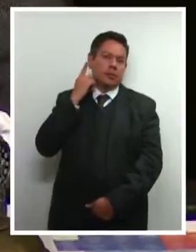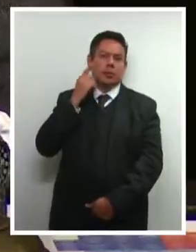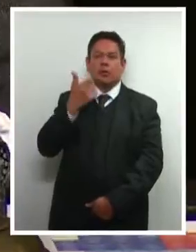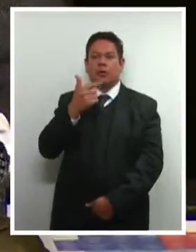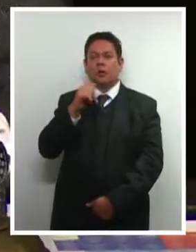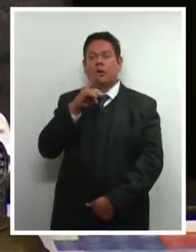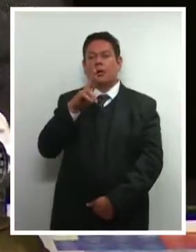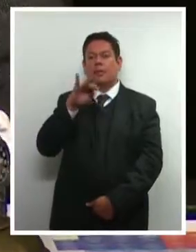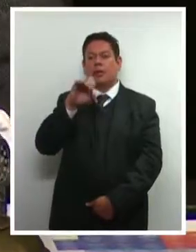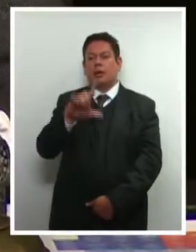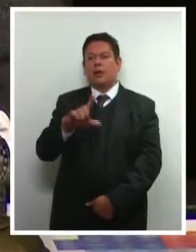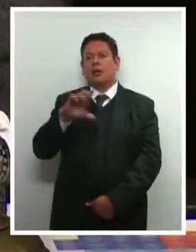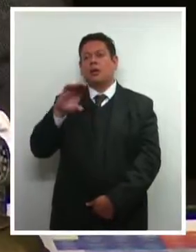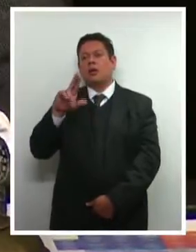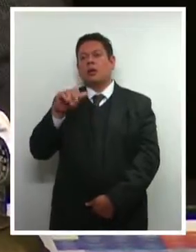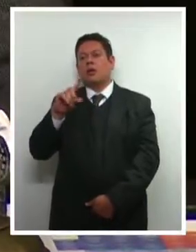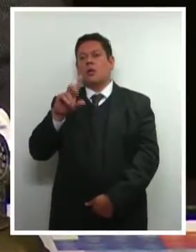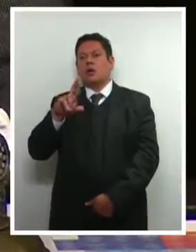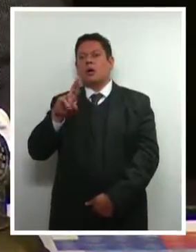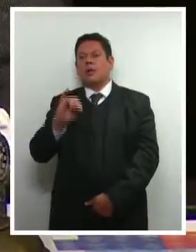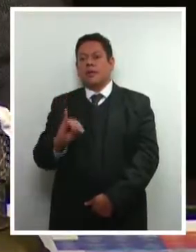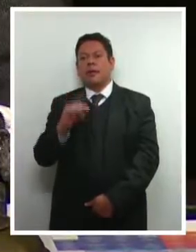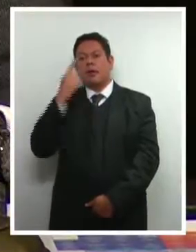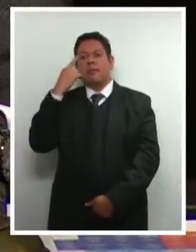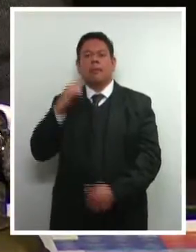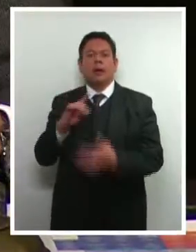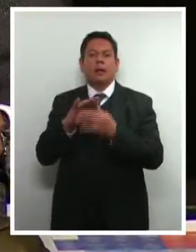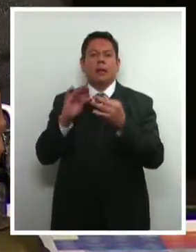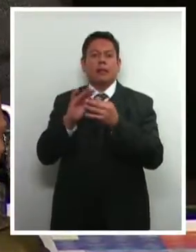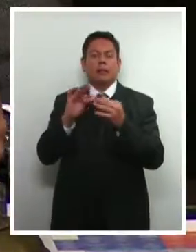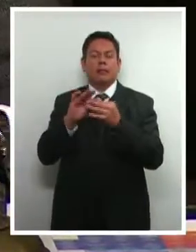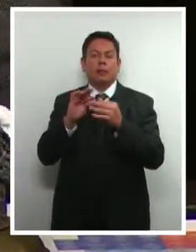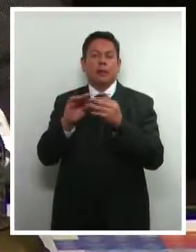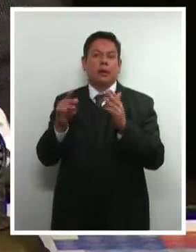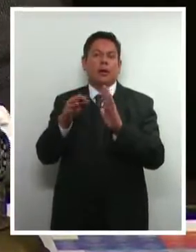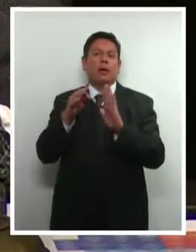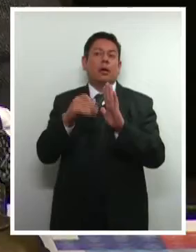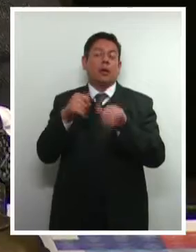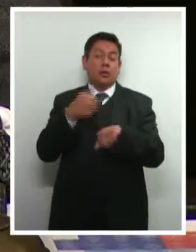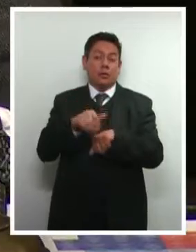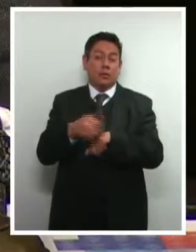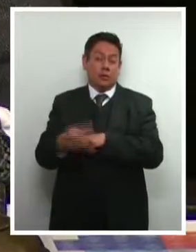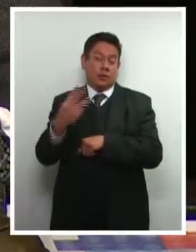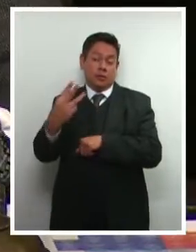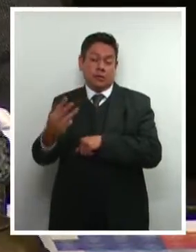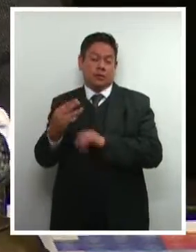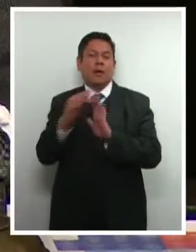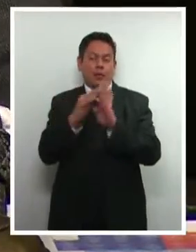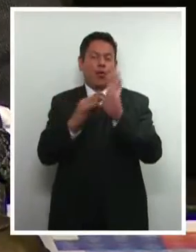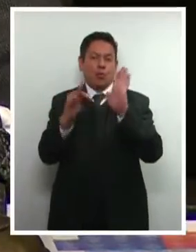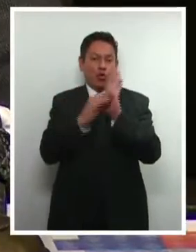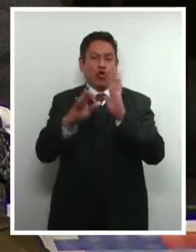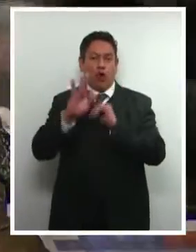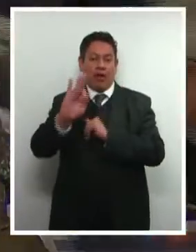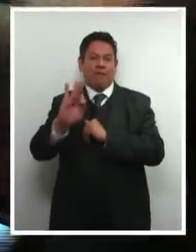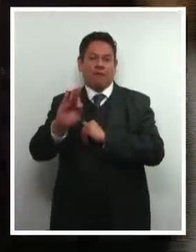Cuadri de la Torre para presentar una reserva al numeral 3 del apartado F.